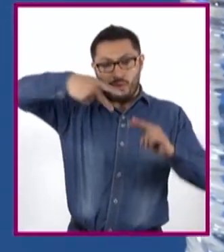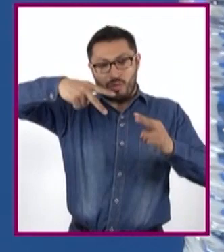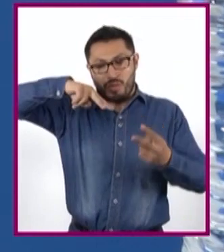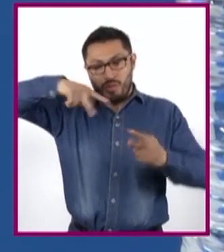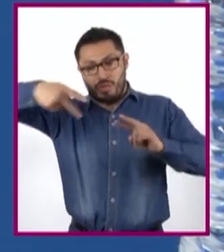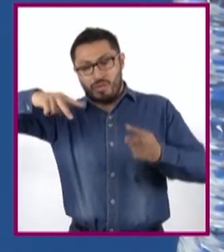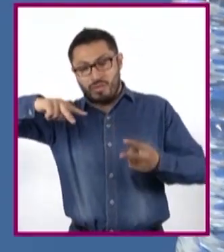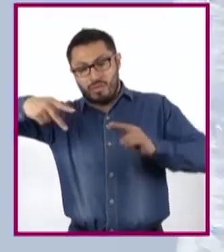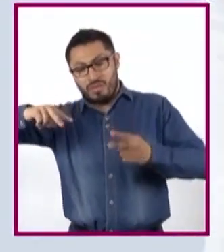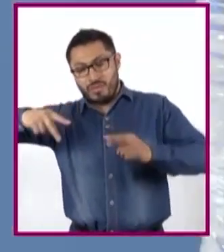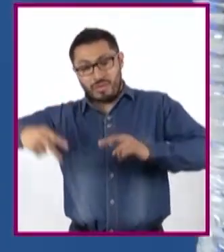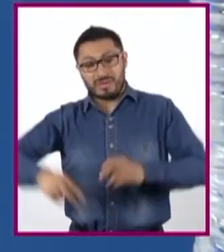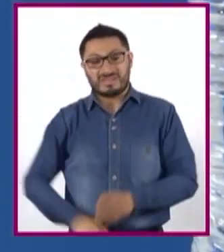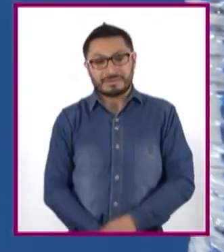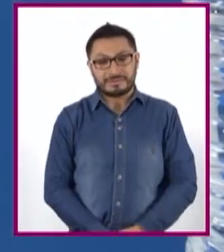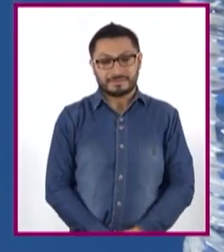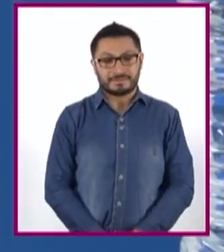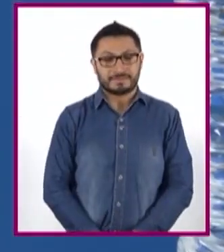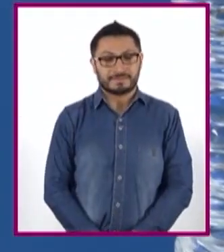alinearlos.